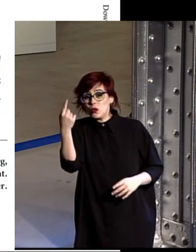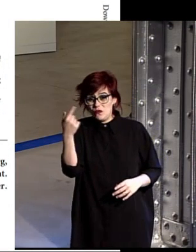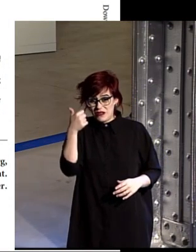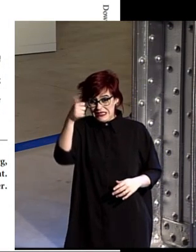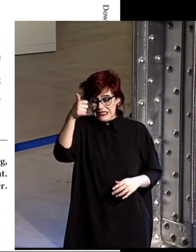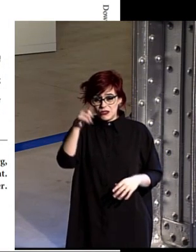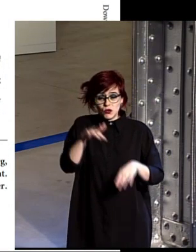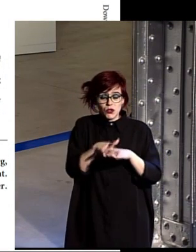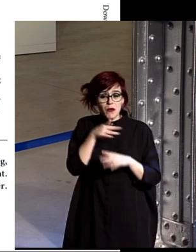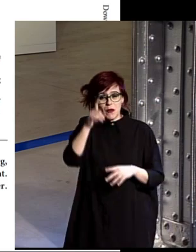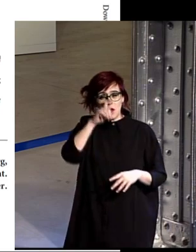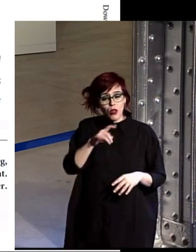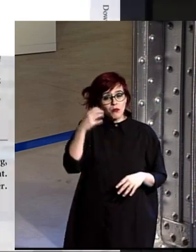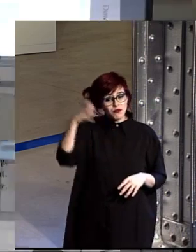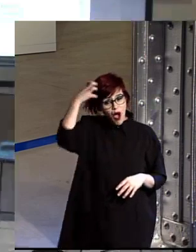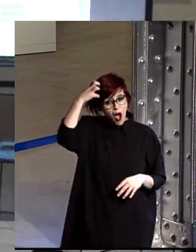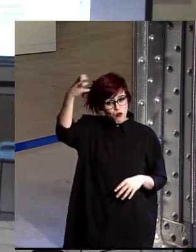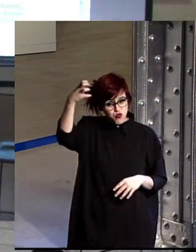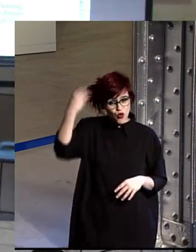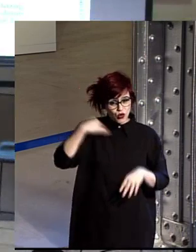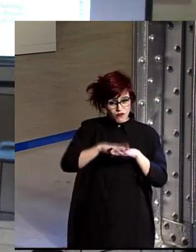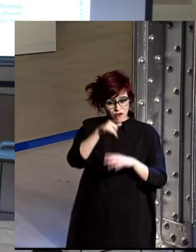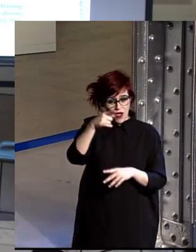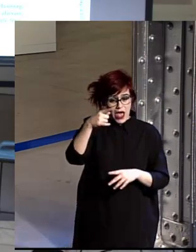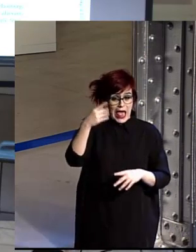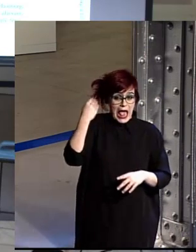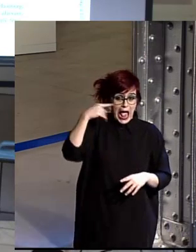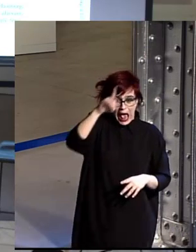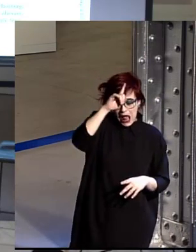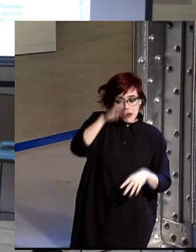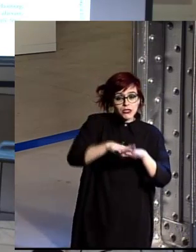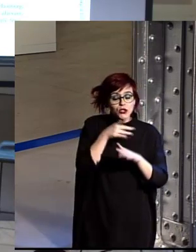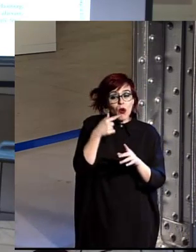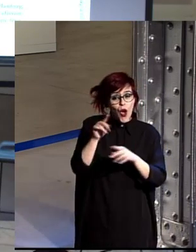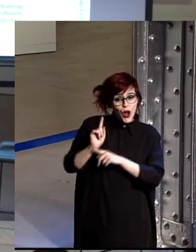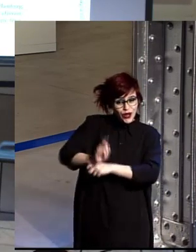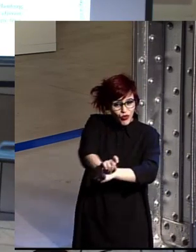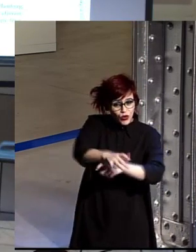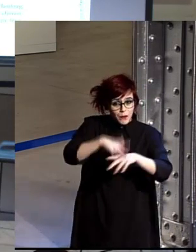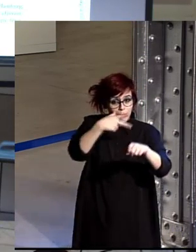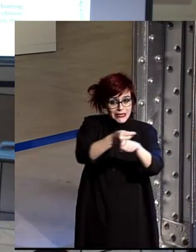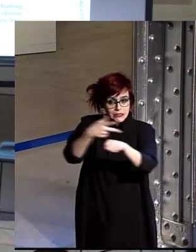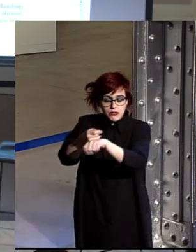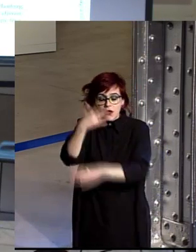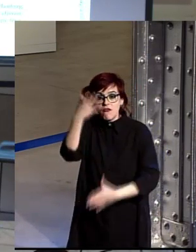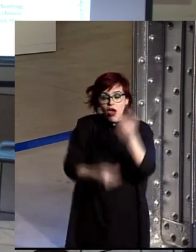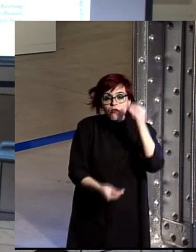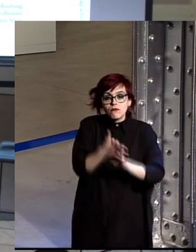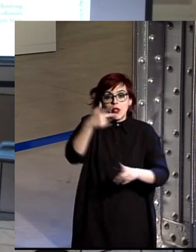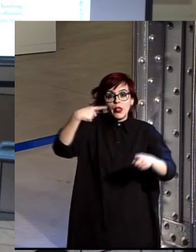pobre, trabajando en Hamburgo, en un laboratorio de bioseguridad nivel 4, en el 2009, pinchando 2 ratones, se pinchó en un